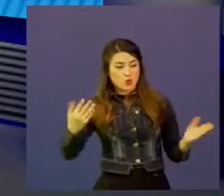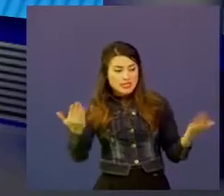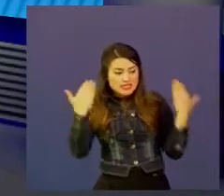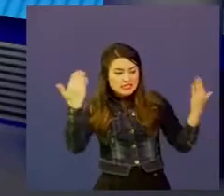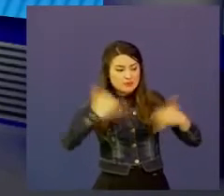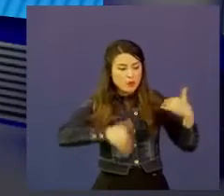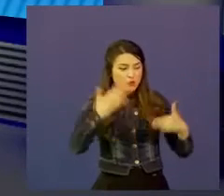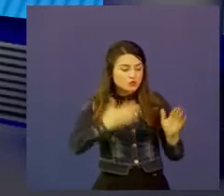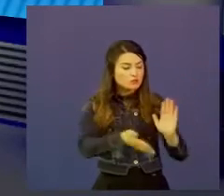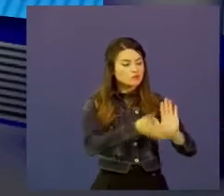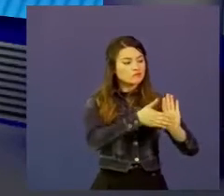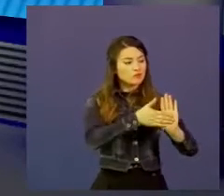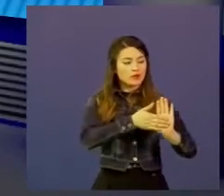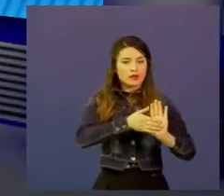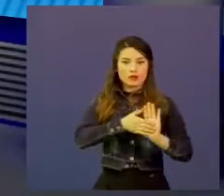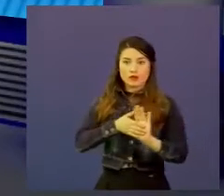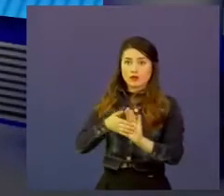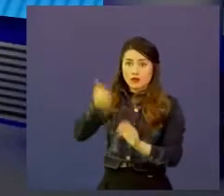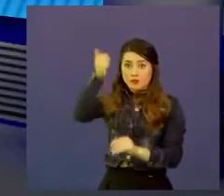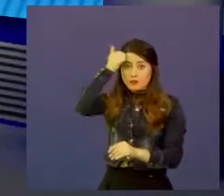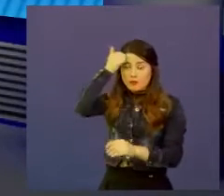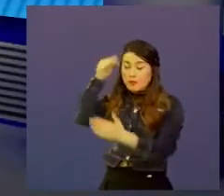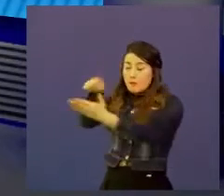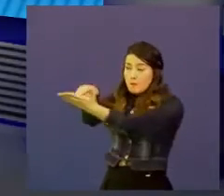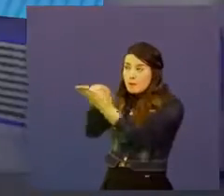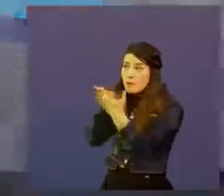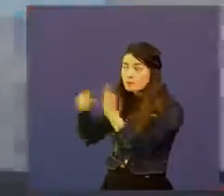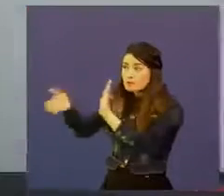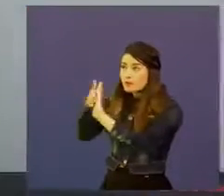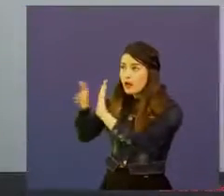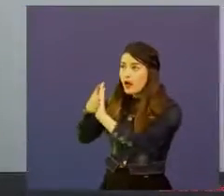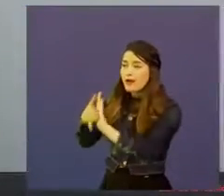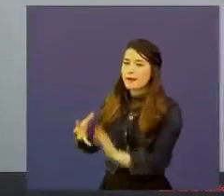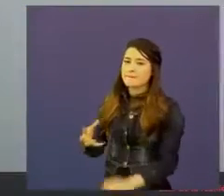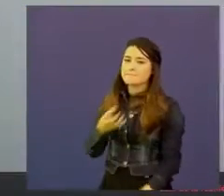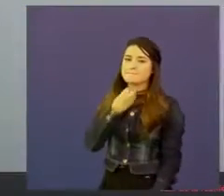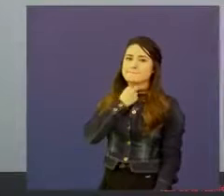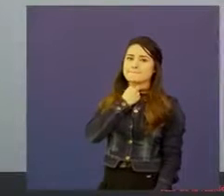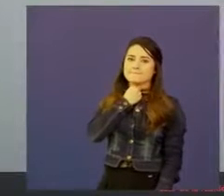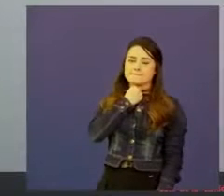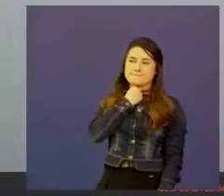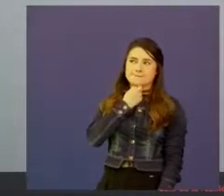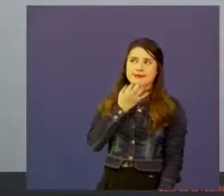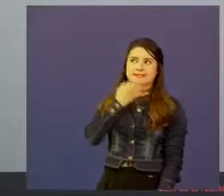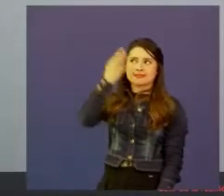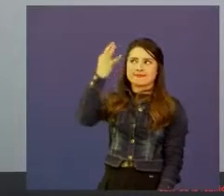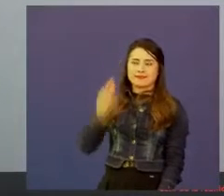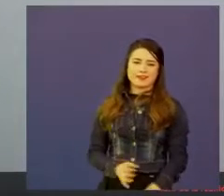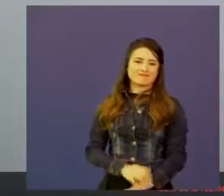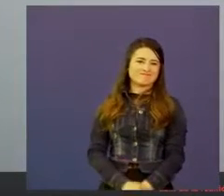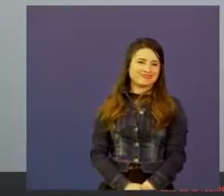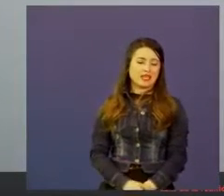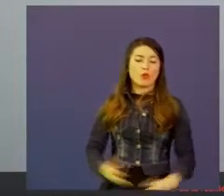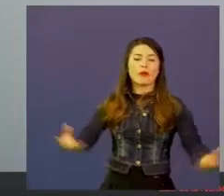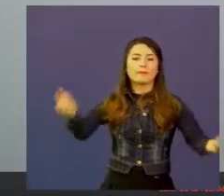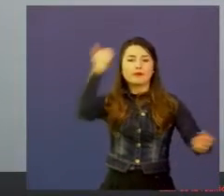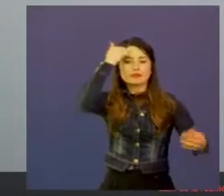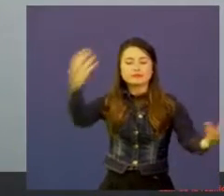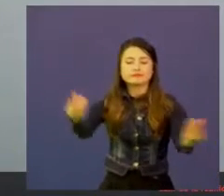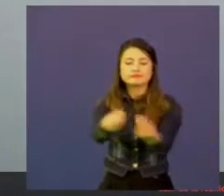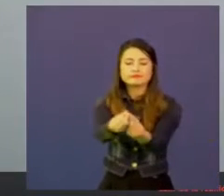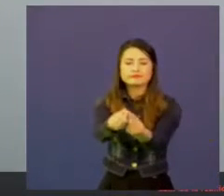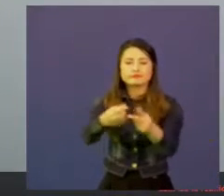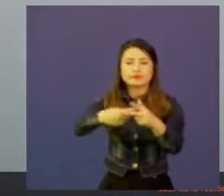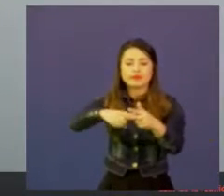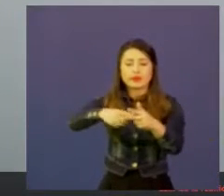se puede hacer. Y se puede hacer, no es decirles, profesores, vaya a su colegio, hagan este proceso,